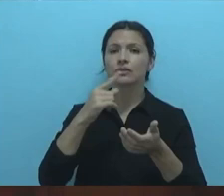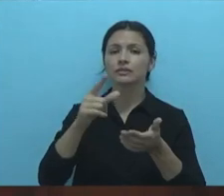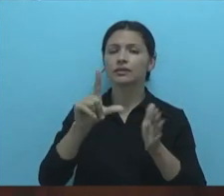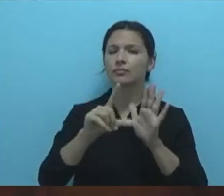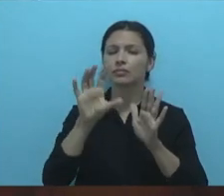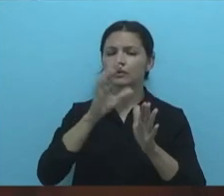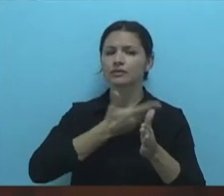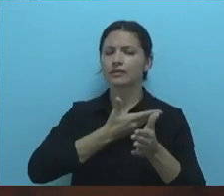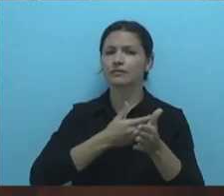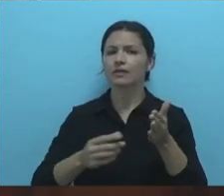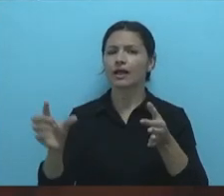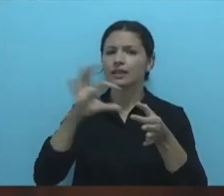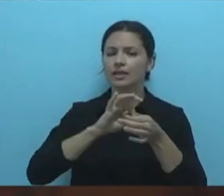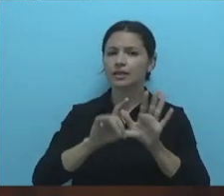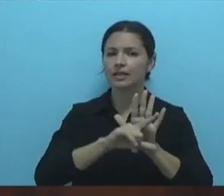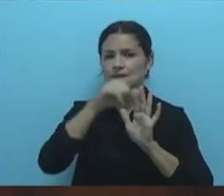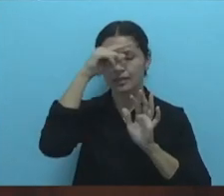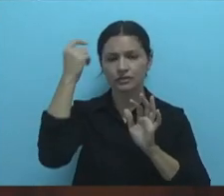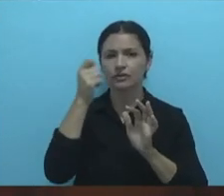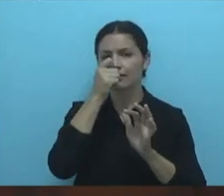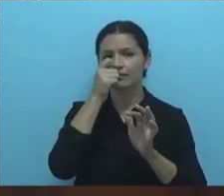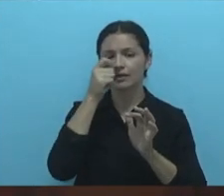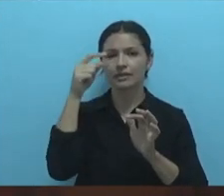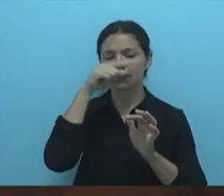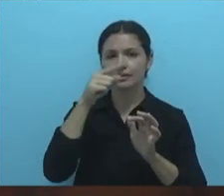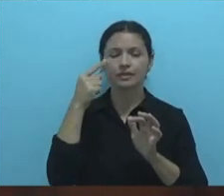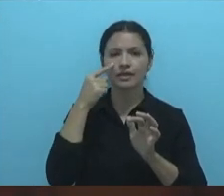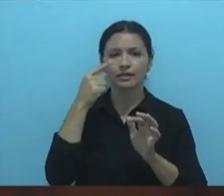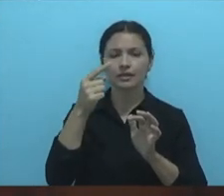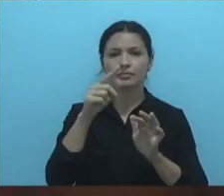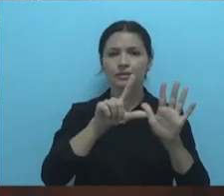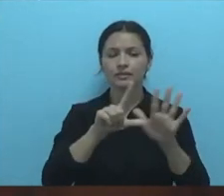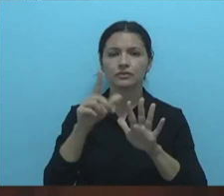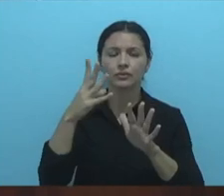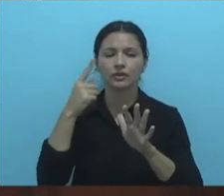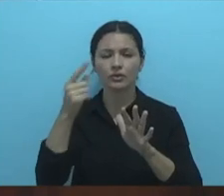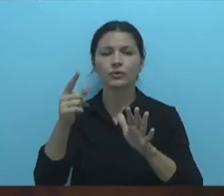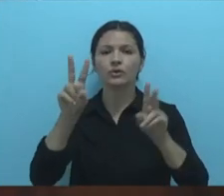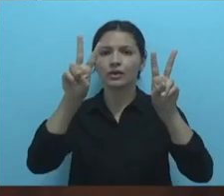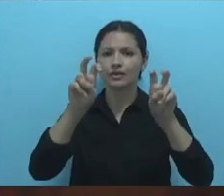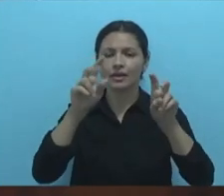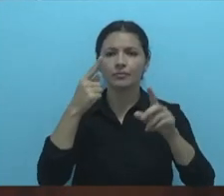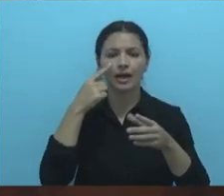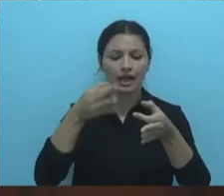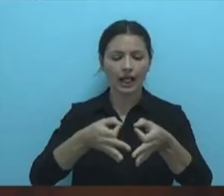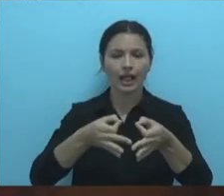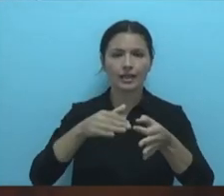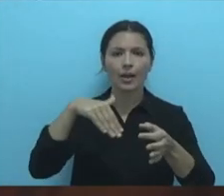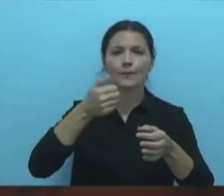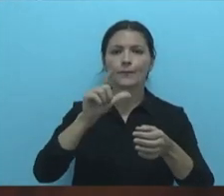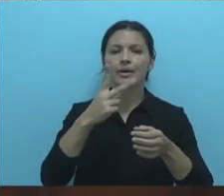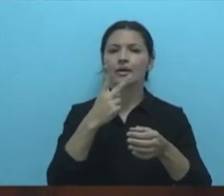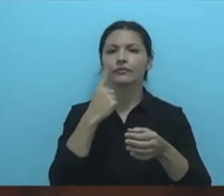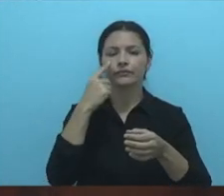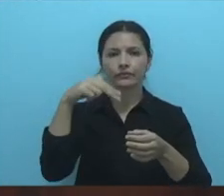ley nacional 27.671 cuestión de las Islas malvinas que dispone la capacitación obligatoria periódica y permanente